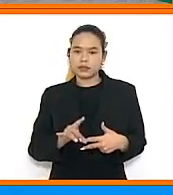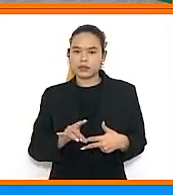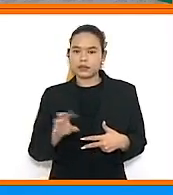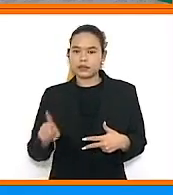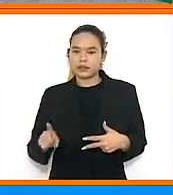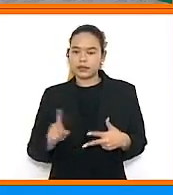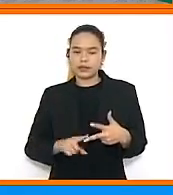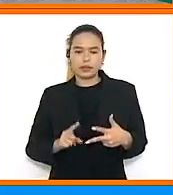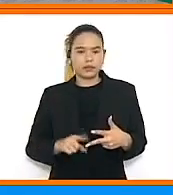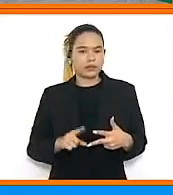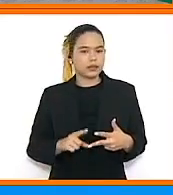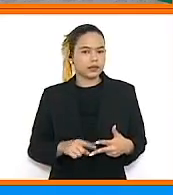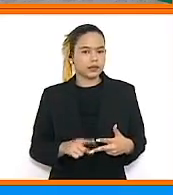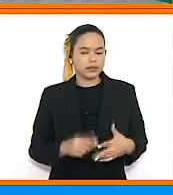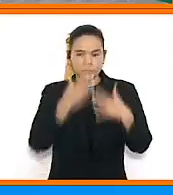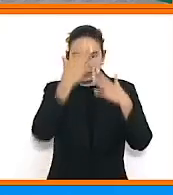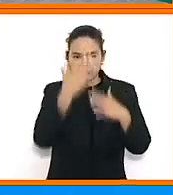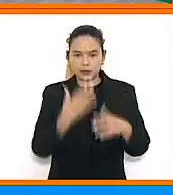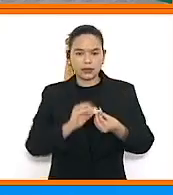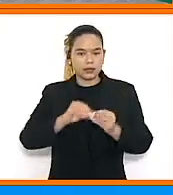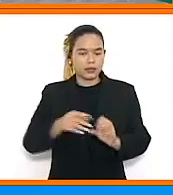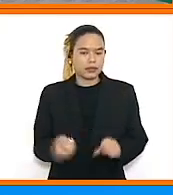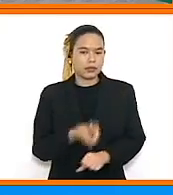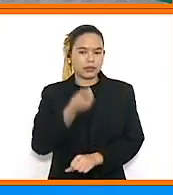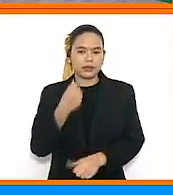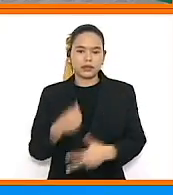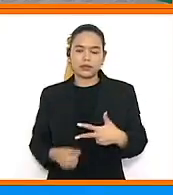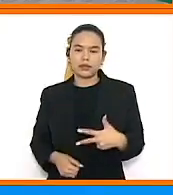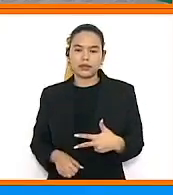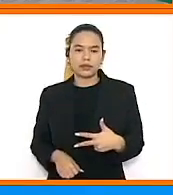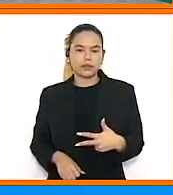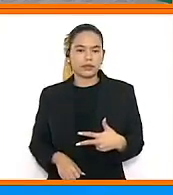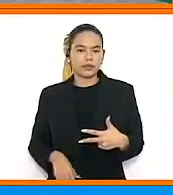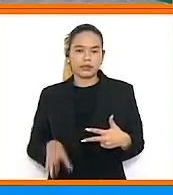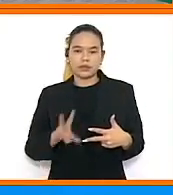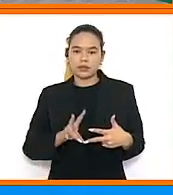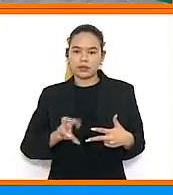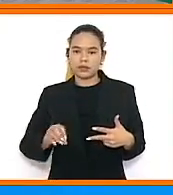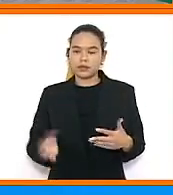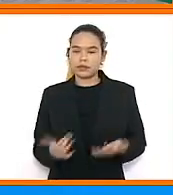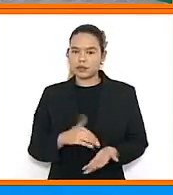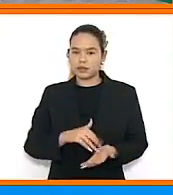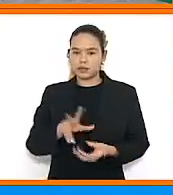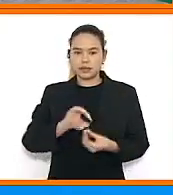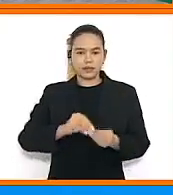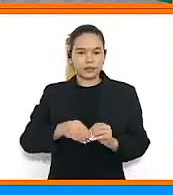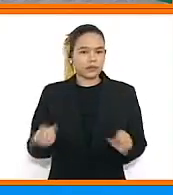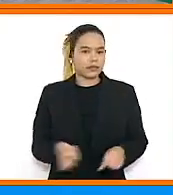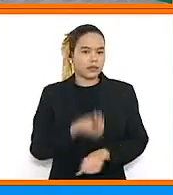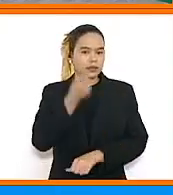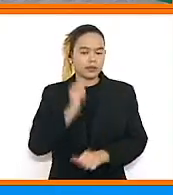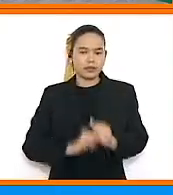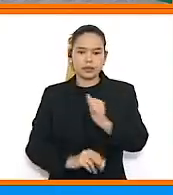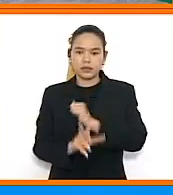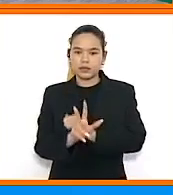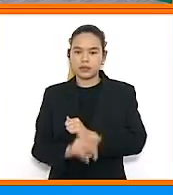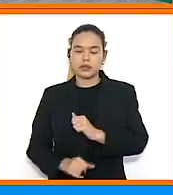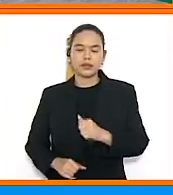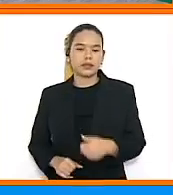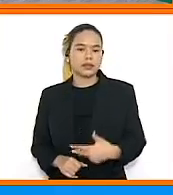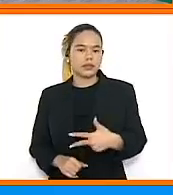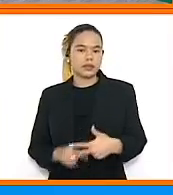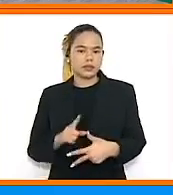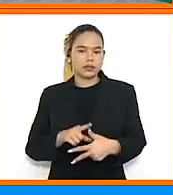81, tercer y decisivo número ganador, 70. Con mucho gusto, repito, tus tres números ganadores